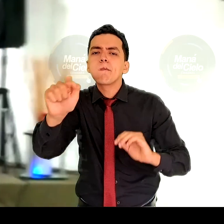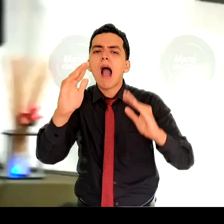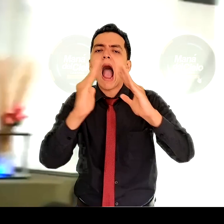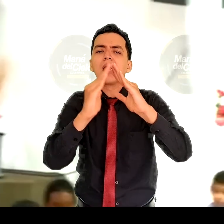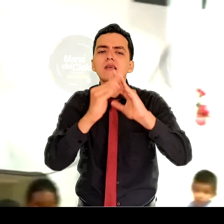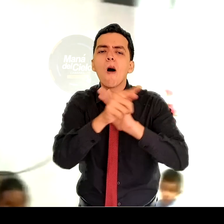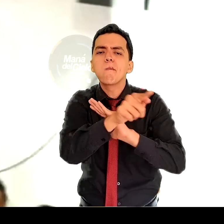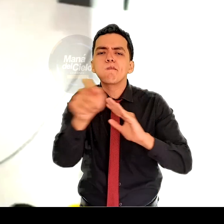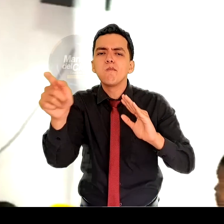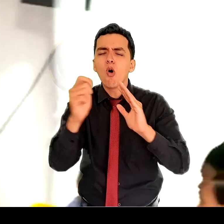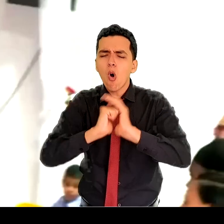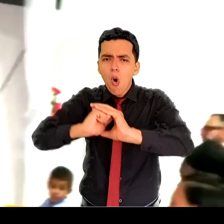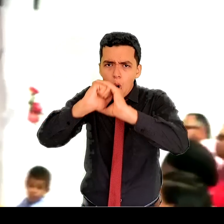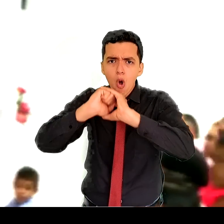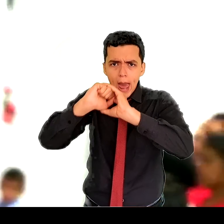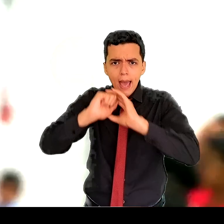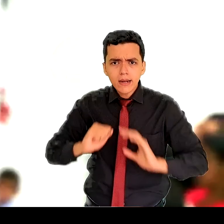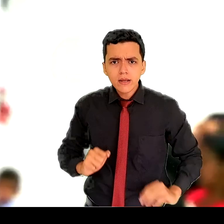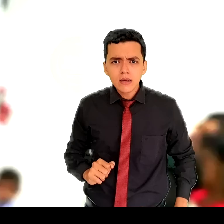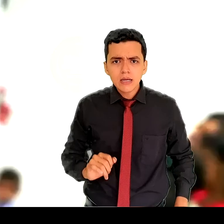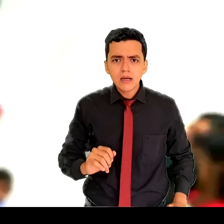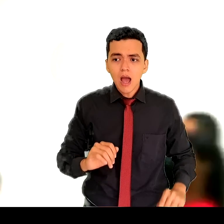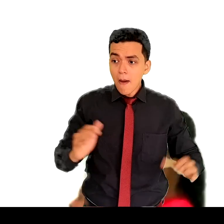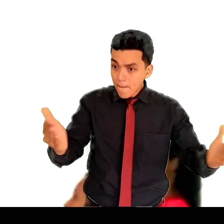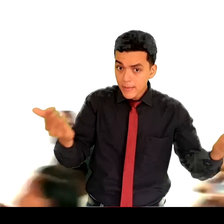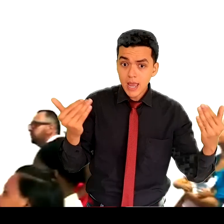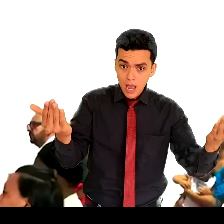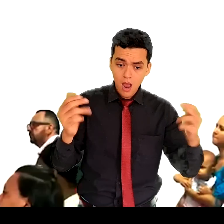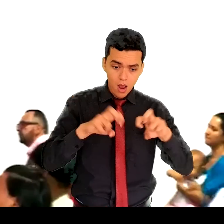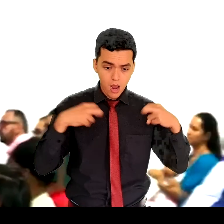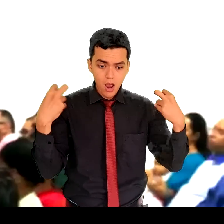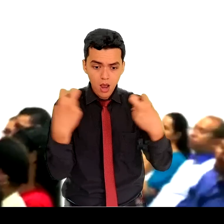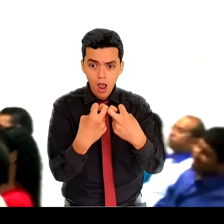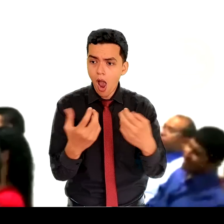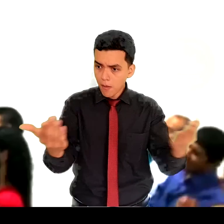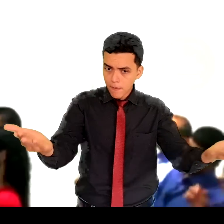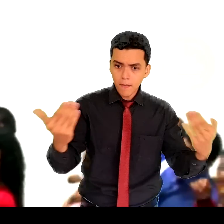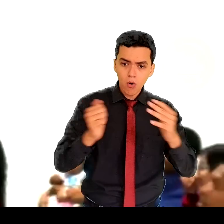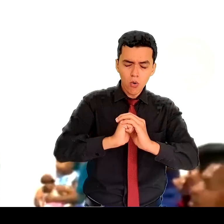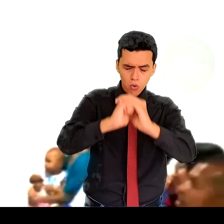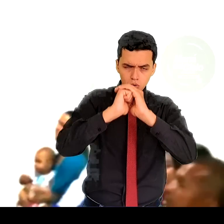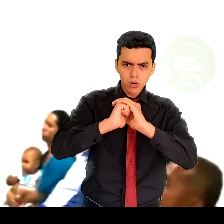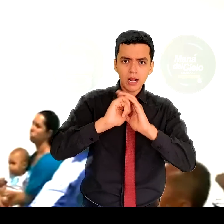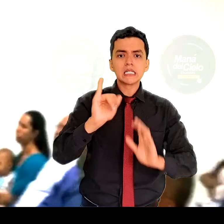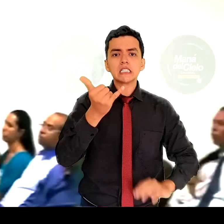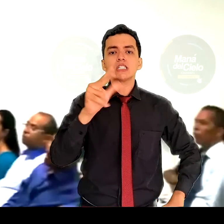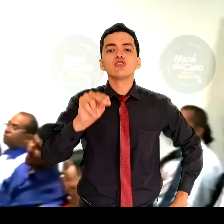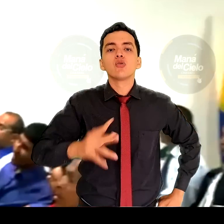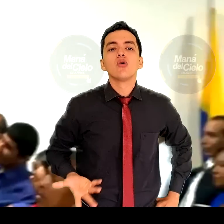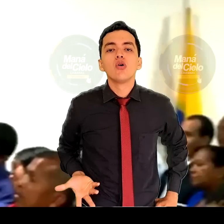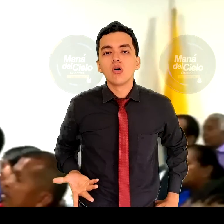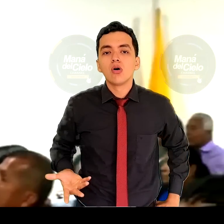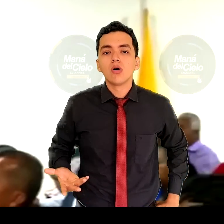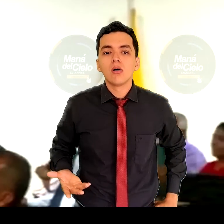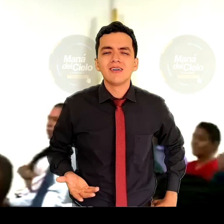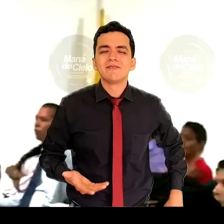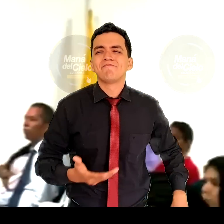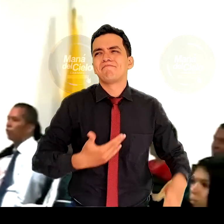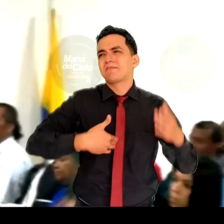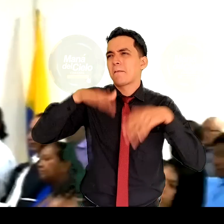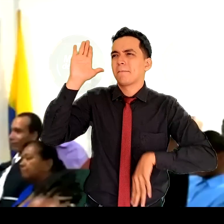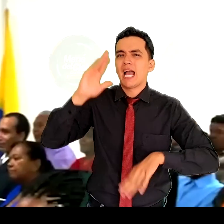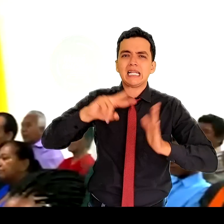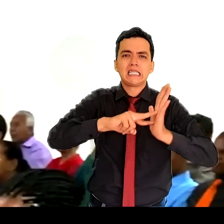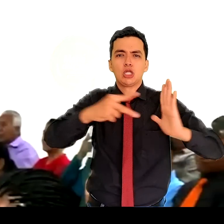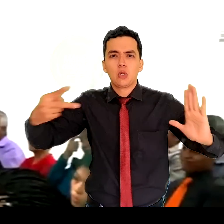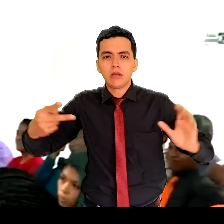de internet. Es impresionante. Un televisor en la sala, televisor en los cuartos. El papá tiene el aparato, la mamá tiene el aparato, cada hijo tiene el